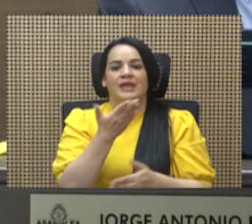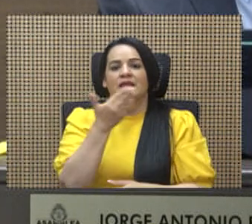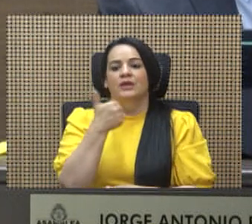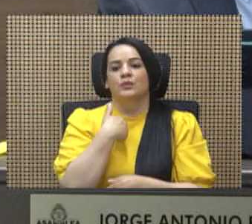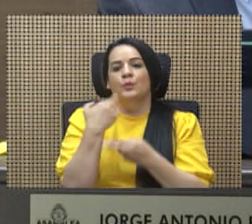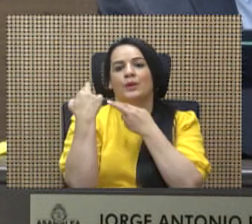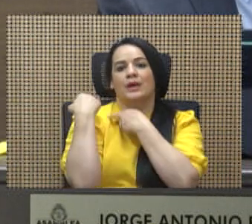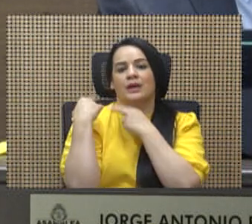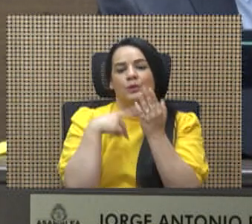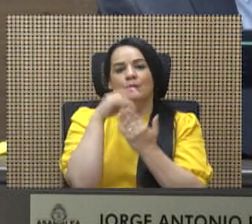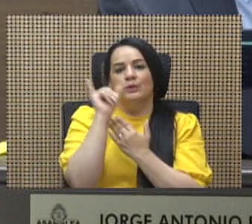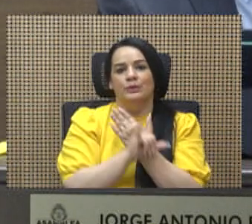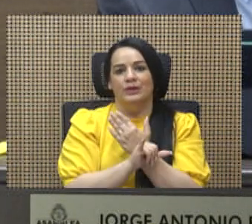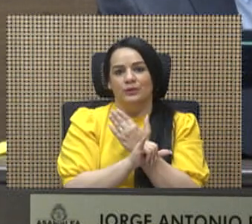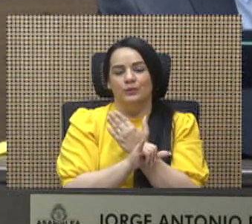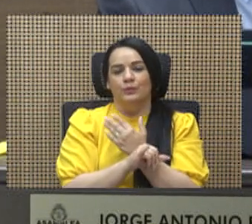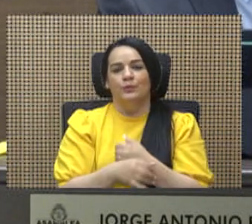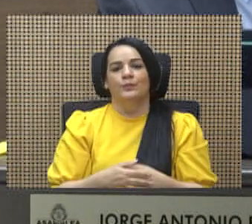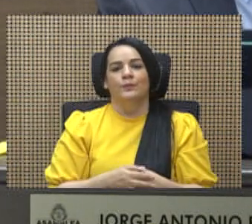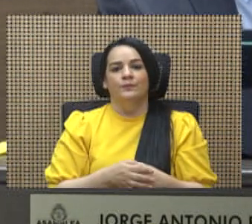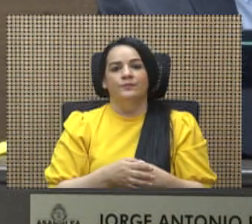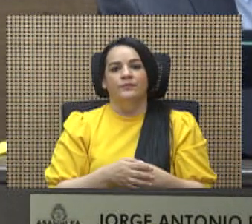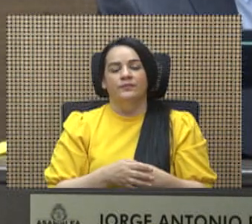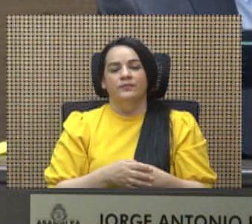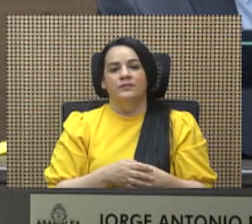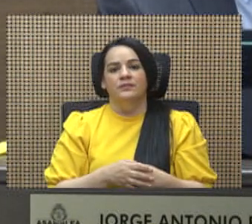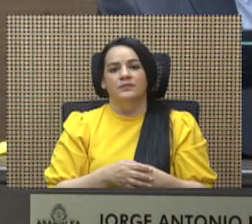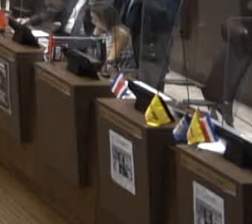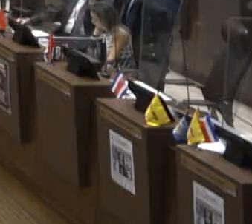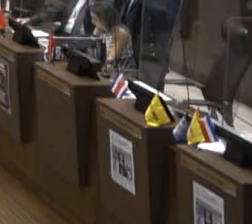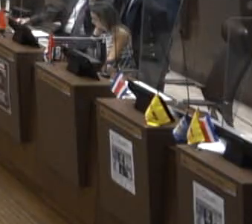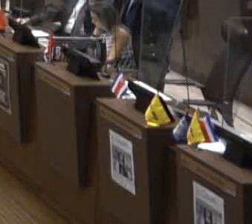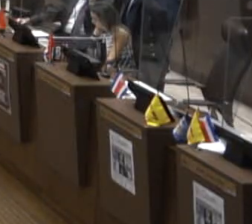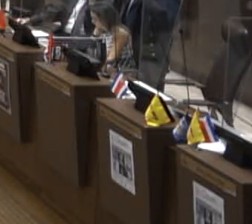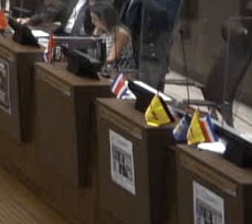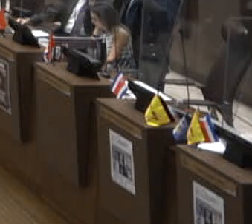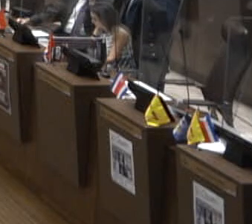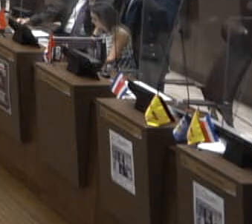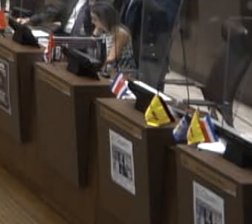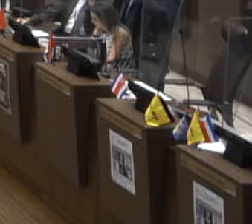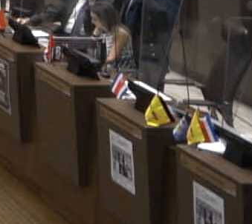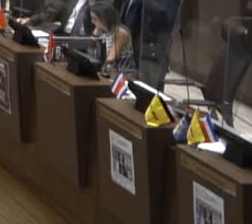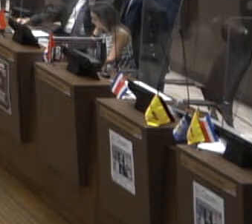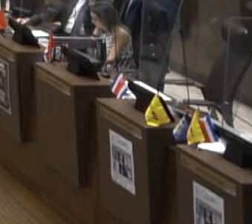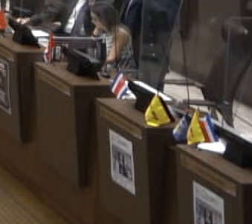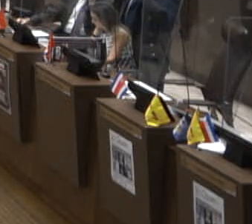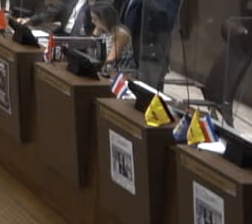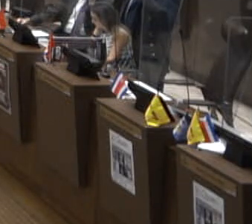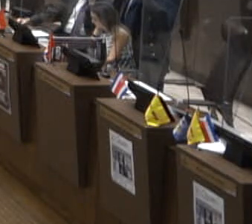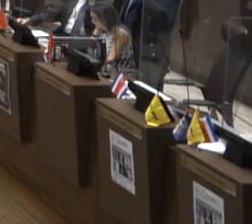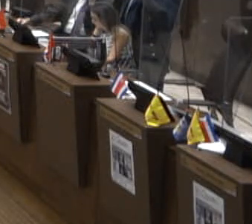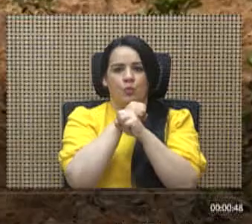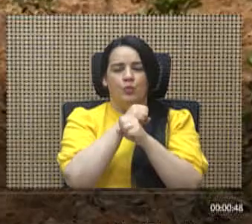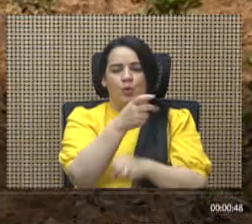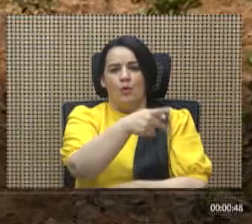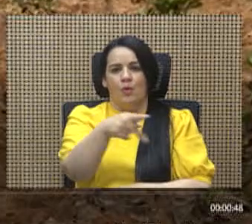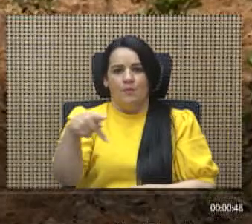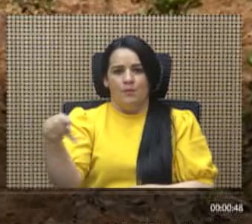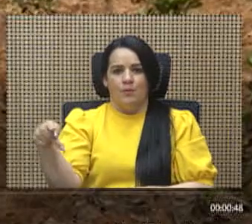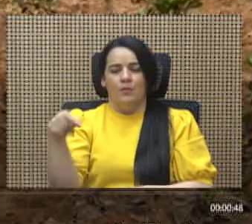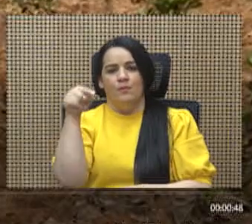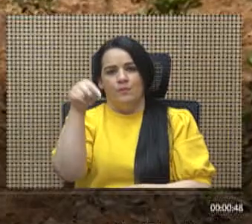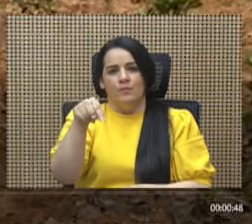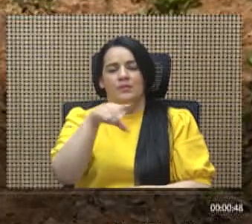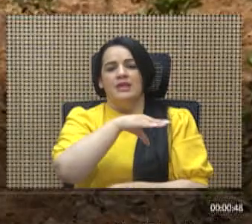con la finalización de las obras a San Carlos mediante el expediente 22.839 que autoriza